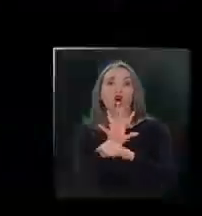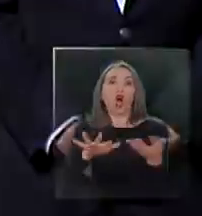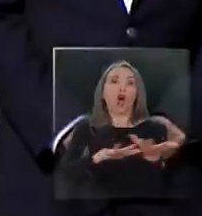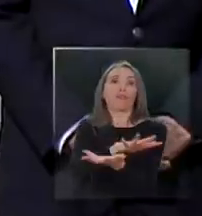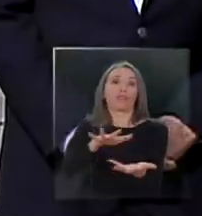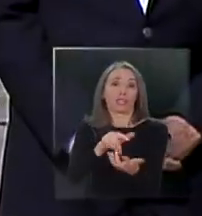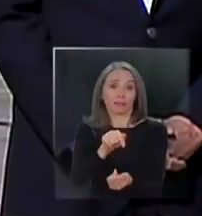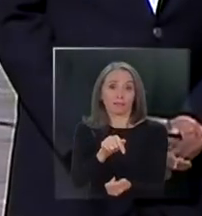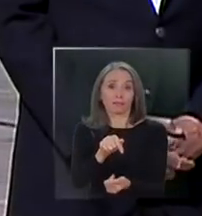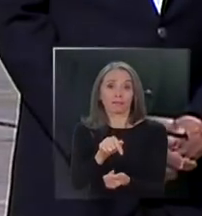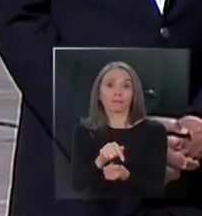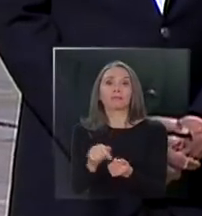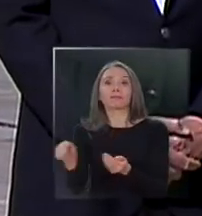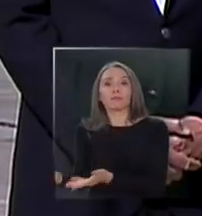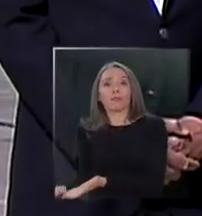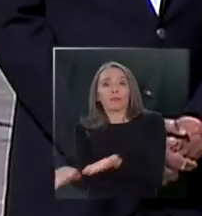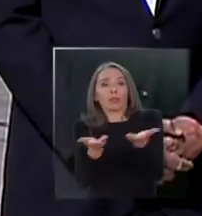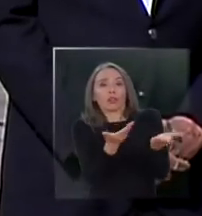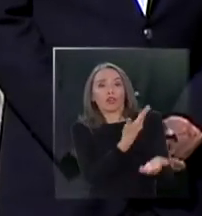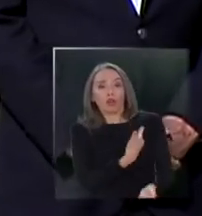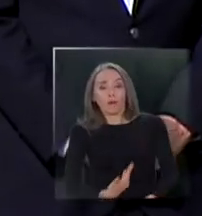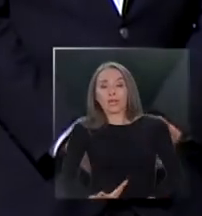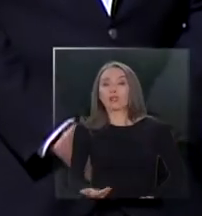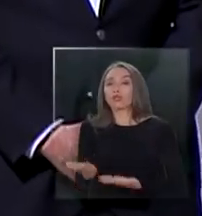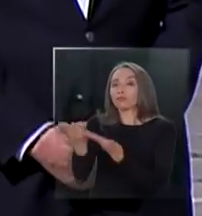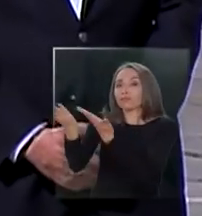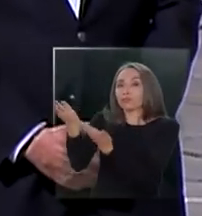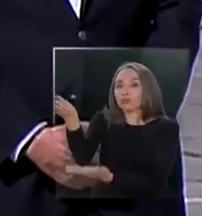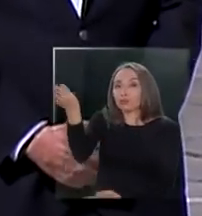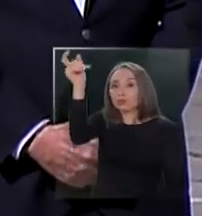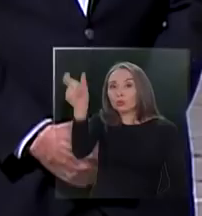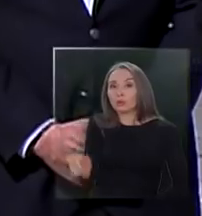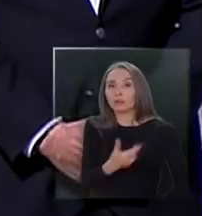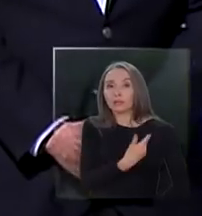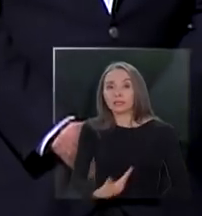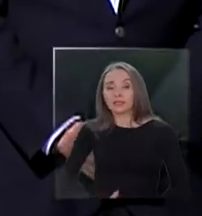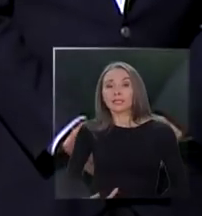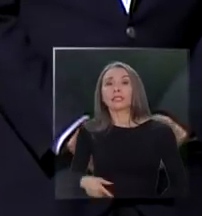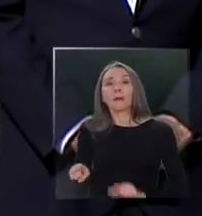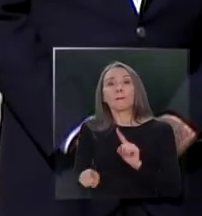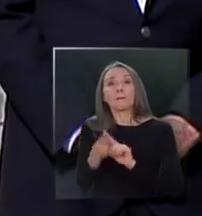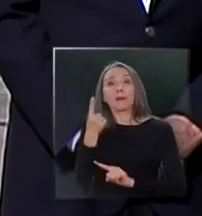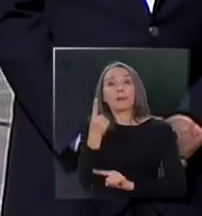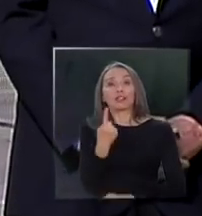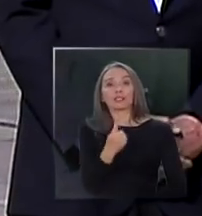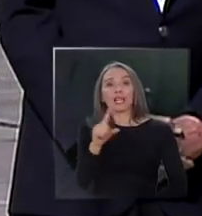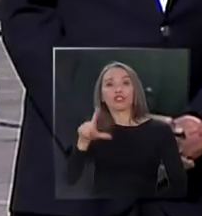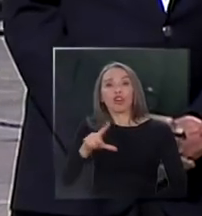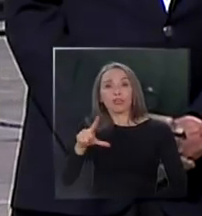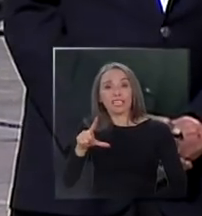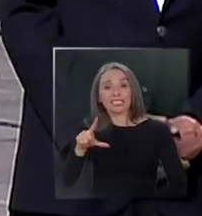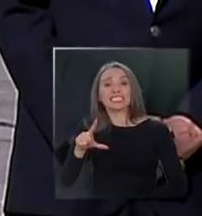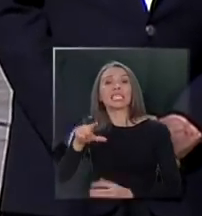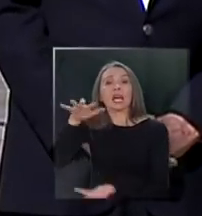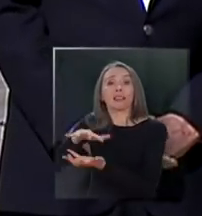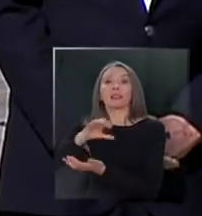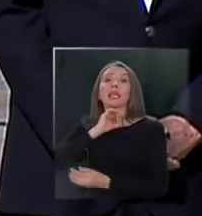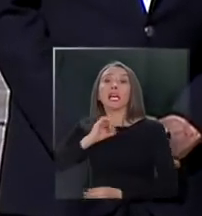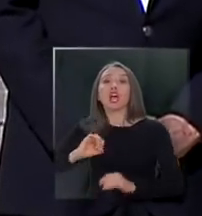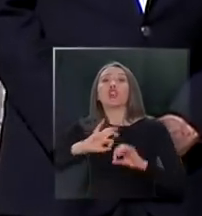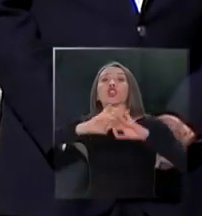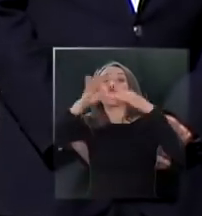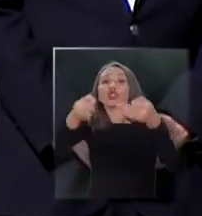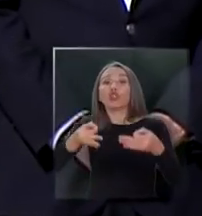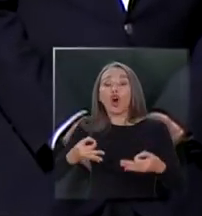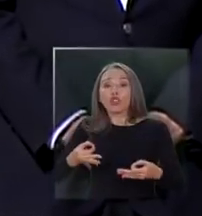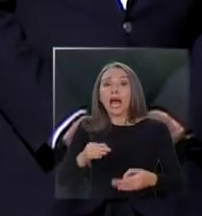a disposición del gobierno y de usted, presidente, los primeros 117 de 500 ventiladores que van a